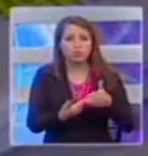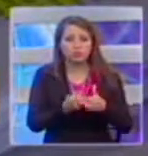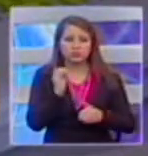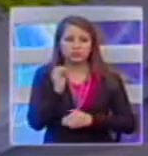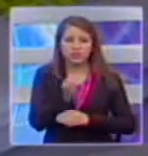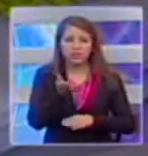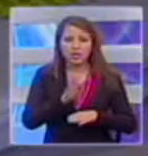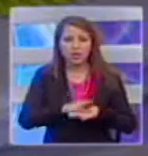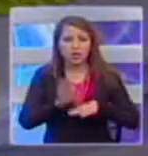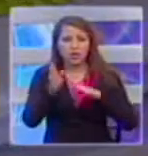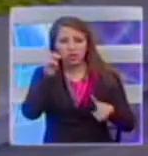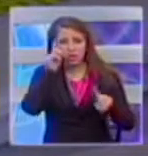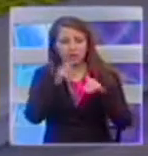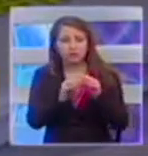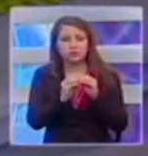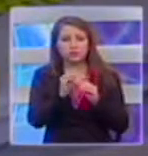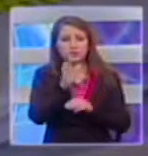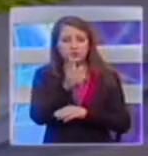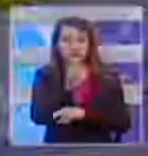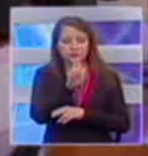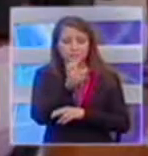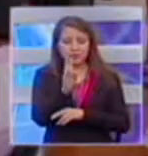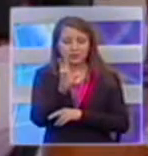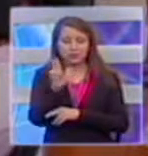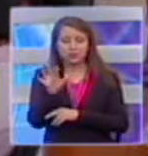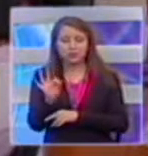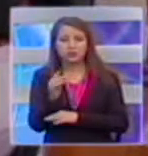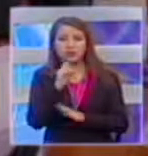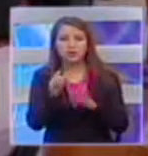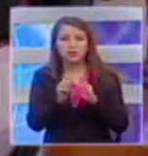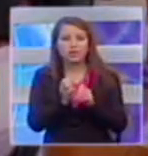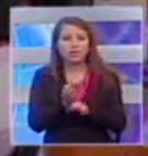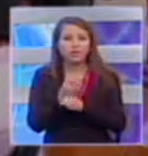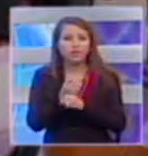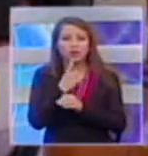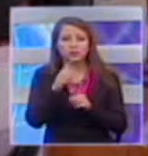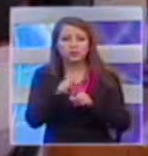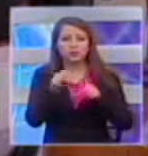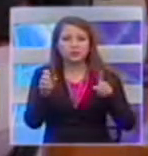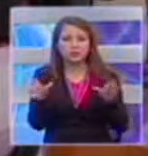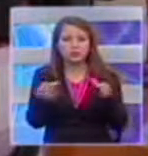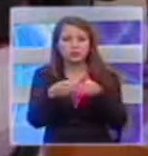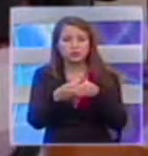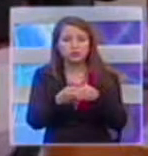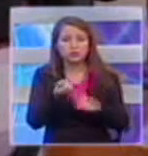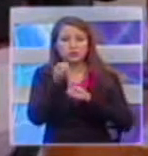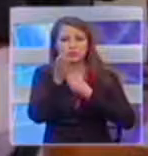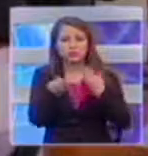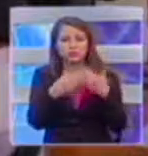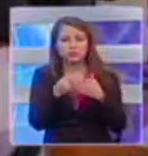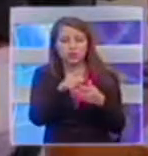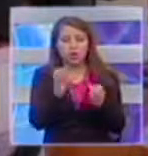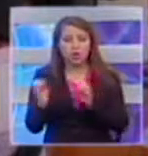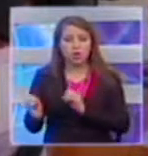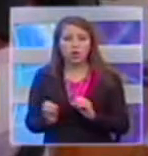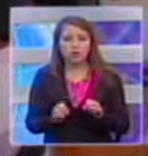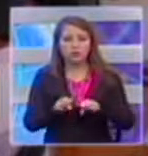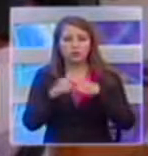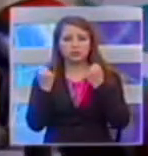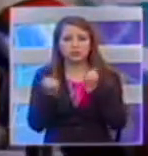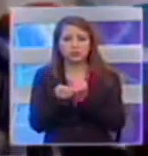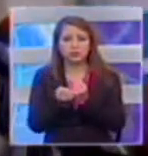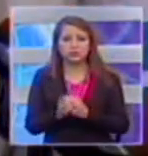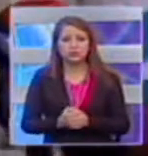en cumplimiento del decreto 739, reglamento para el funcionamiento del Sistema Unificado de Información de las Organizaciones